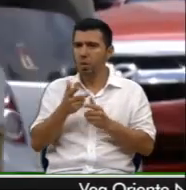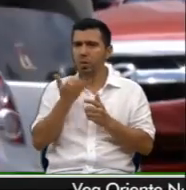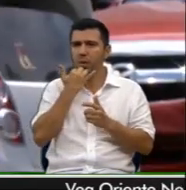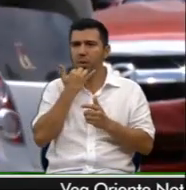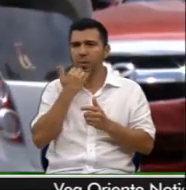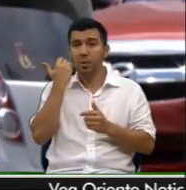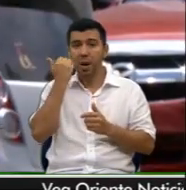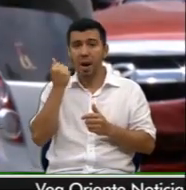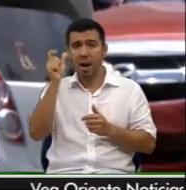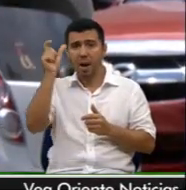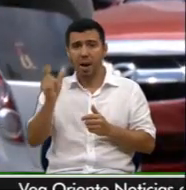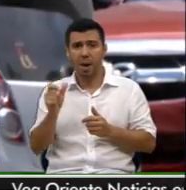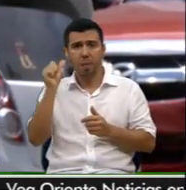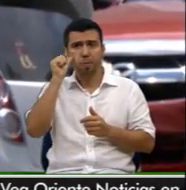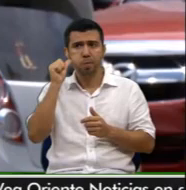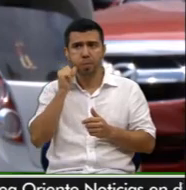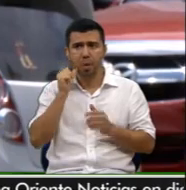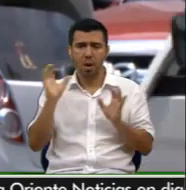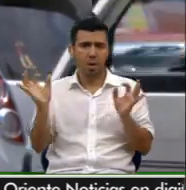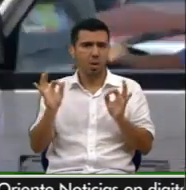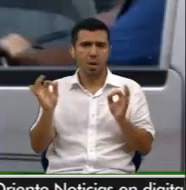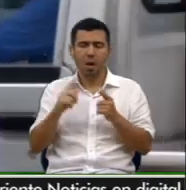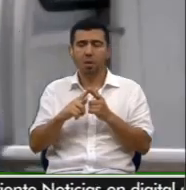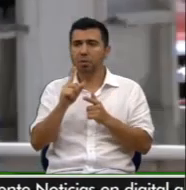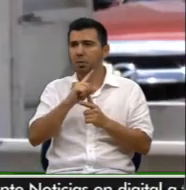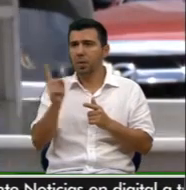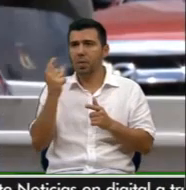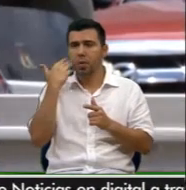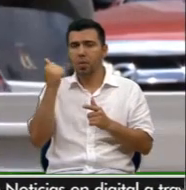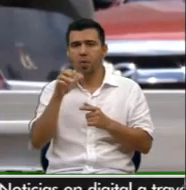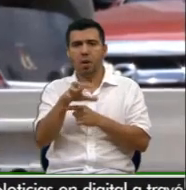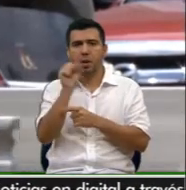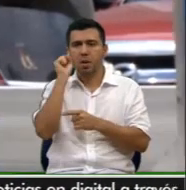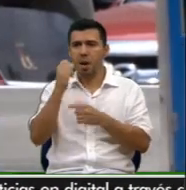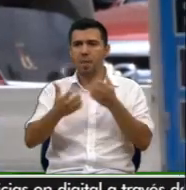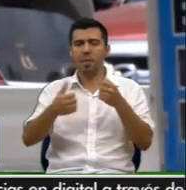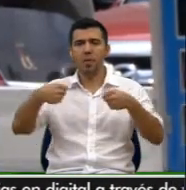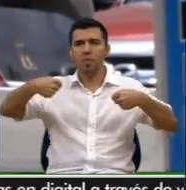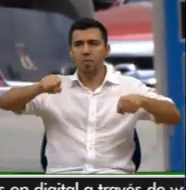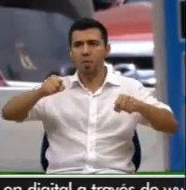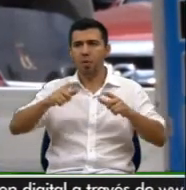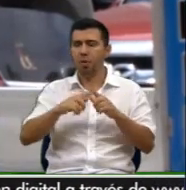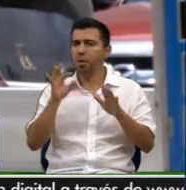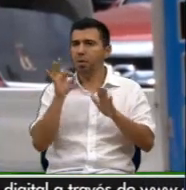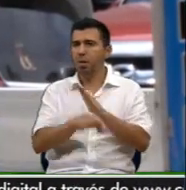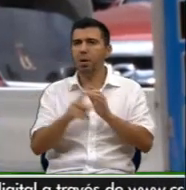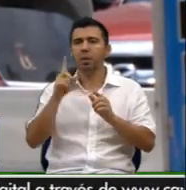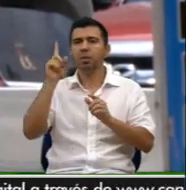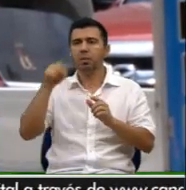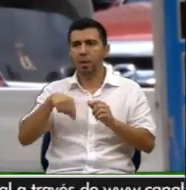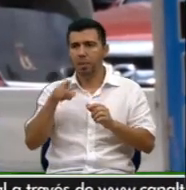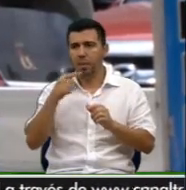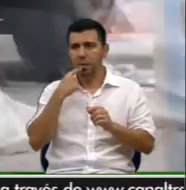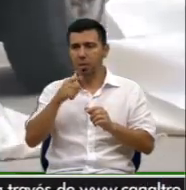embar caso que no conducía en exceso de velocidad y que sí portaban Los cascos de